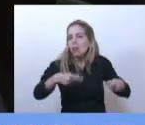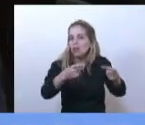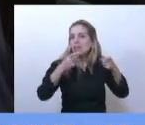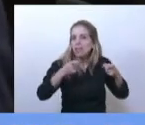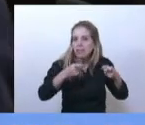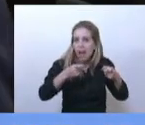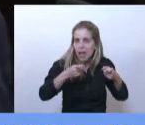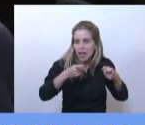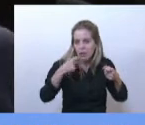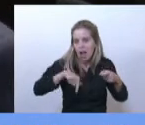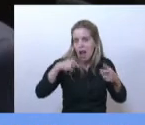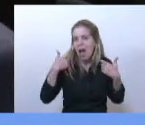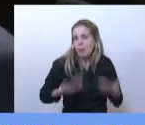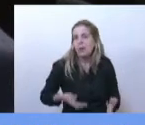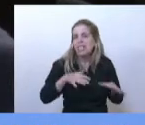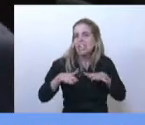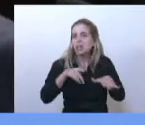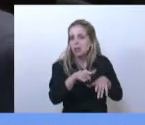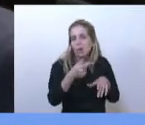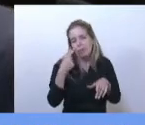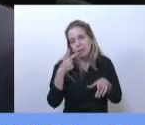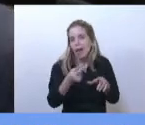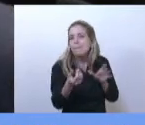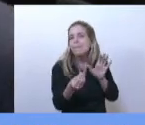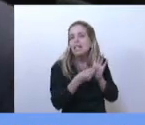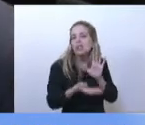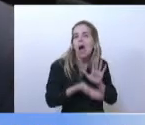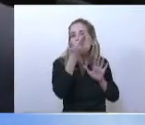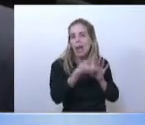que aprovechan estas situaciones para aumentar los precios de medida mente